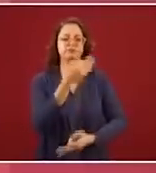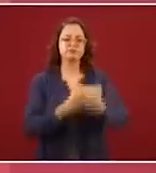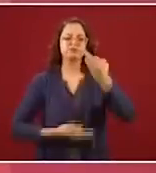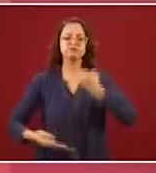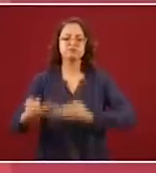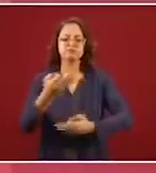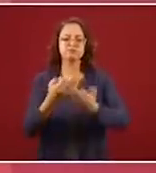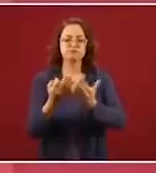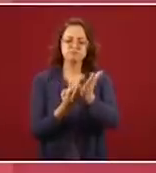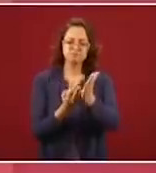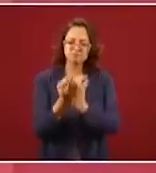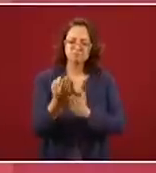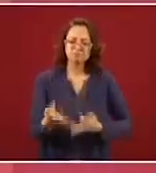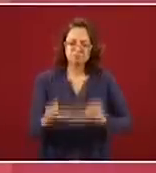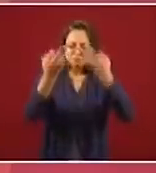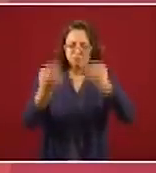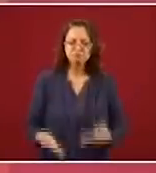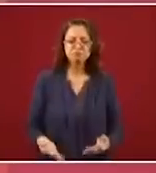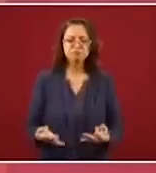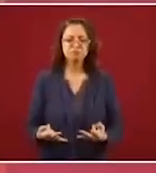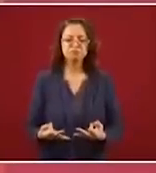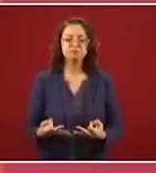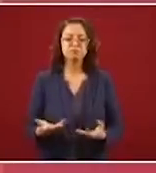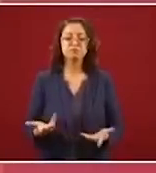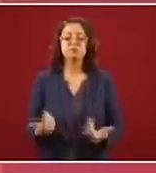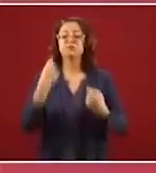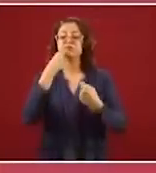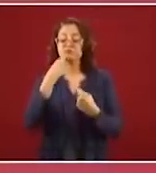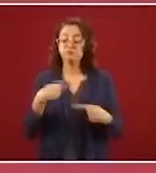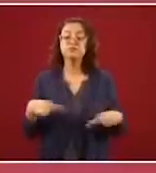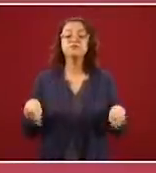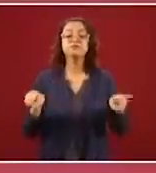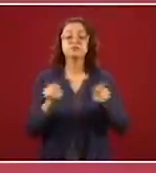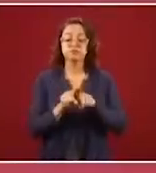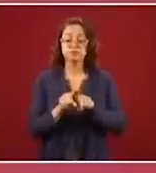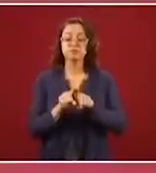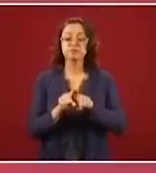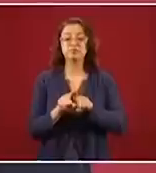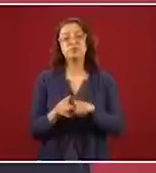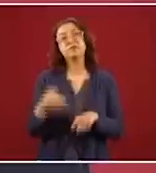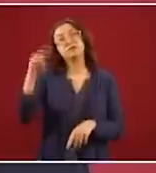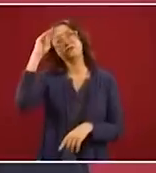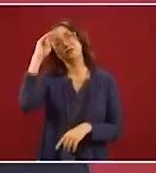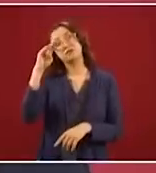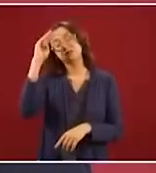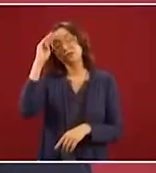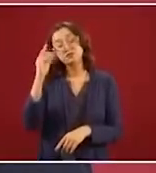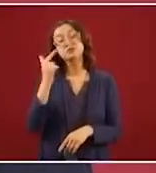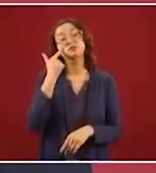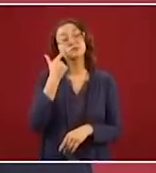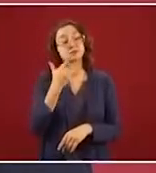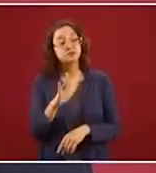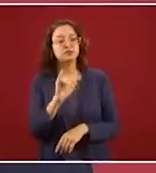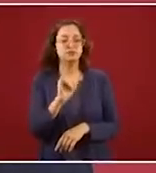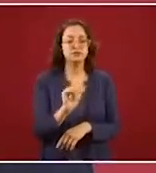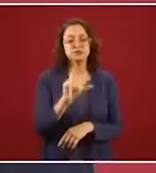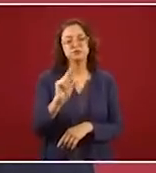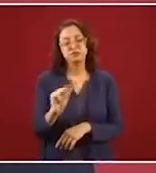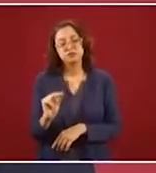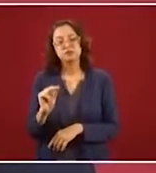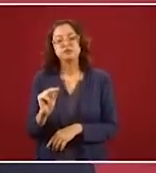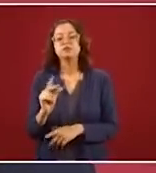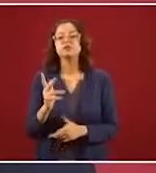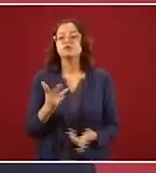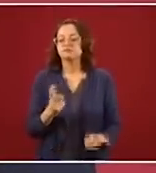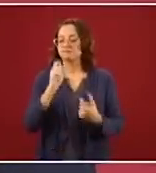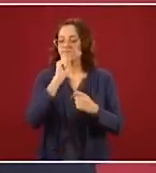rectitud. Y no descarto hacer lo mismo, lo estamos analizando, para